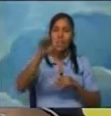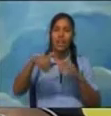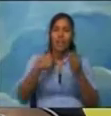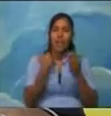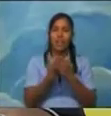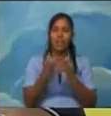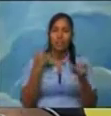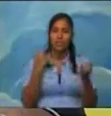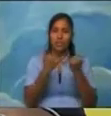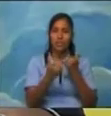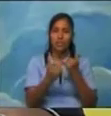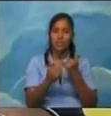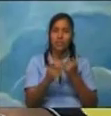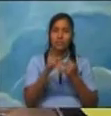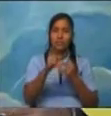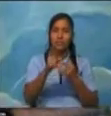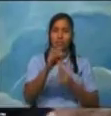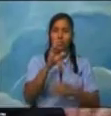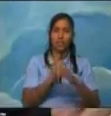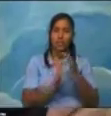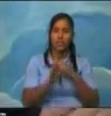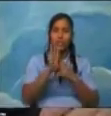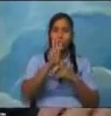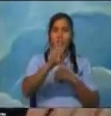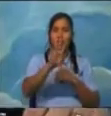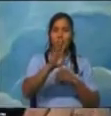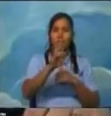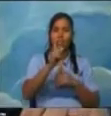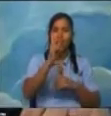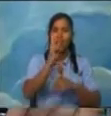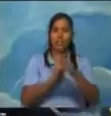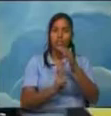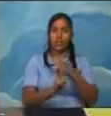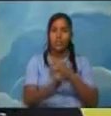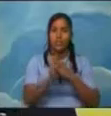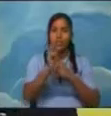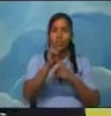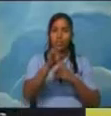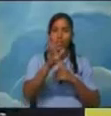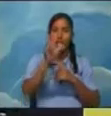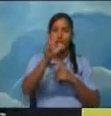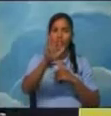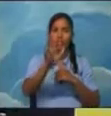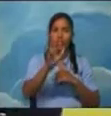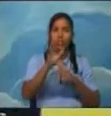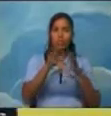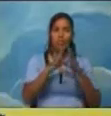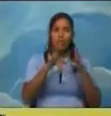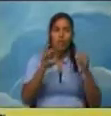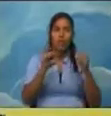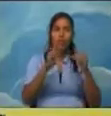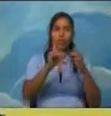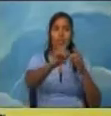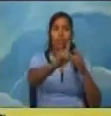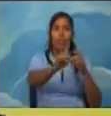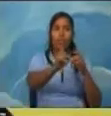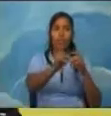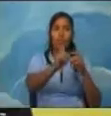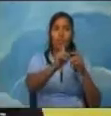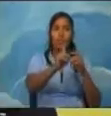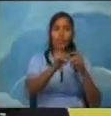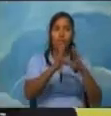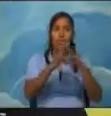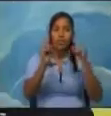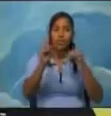final. Deuteronomio capítulo 4, versículo 23 al 49. Pastor Henry, adelante con la